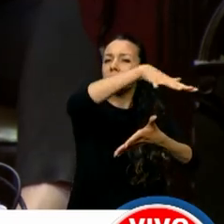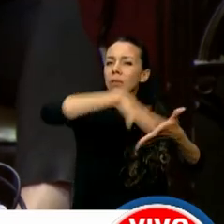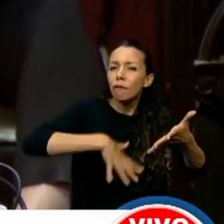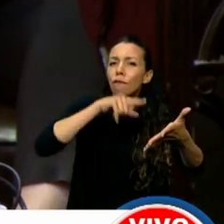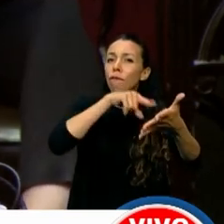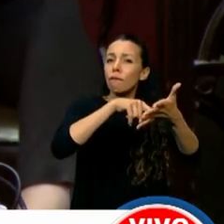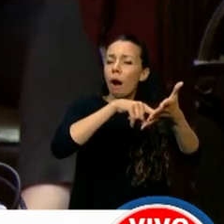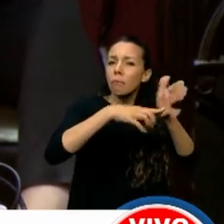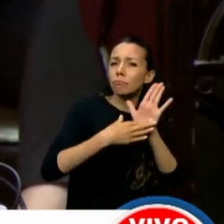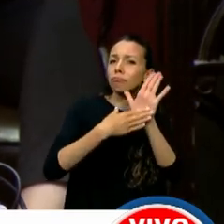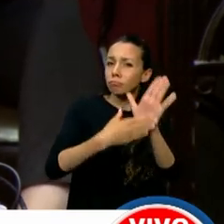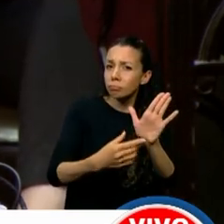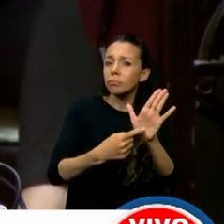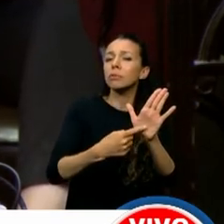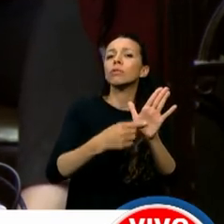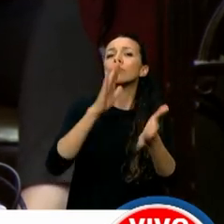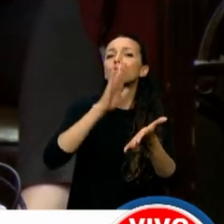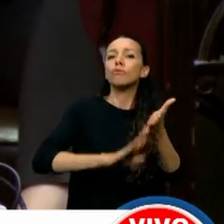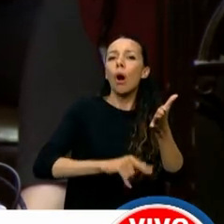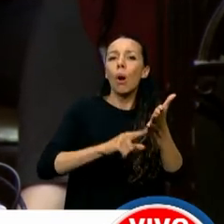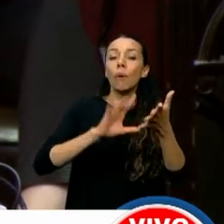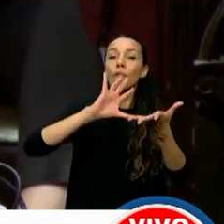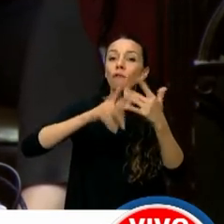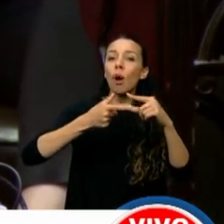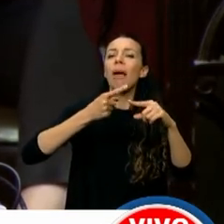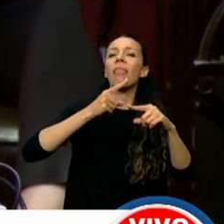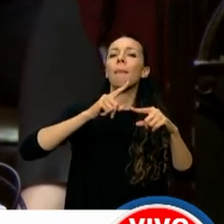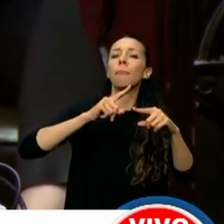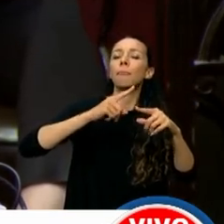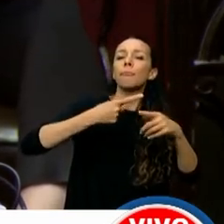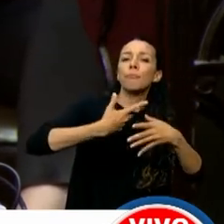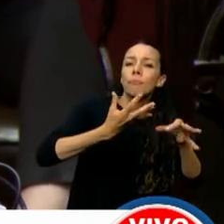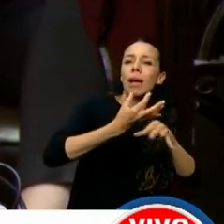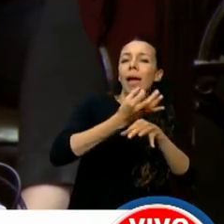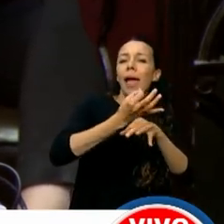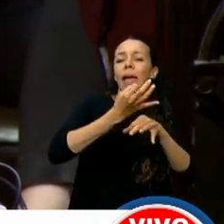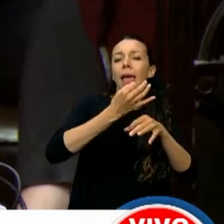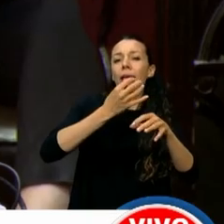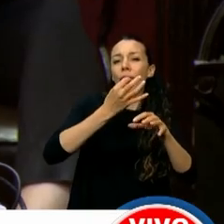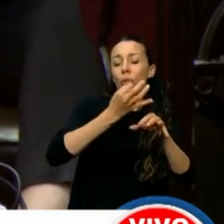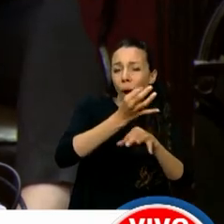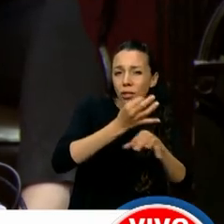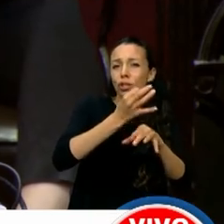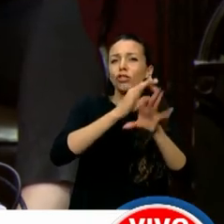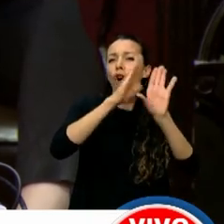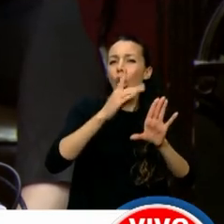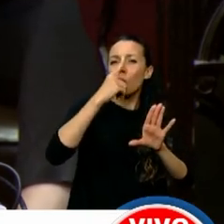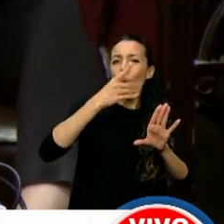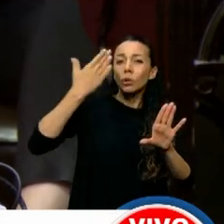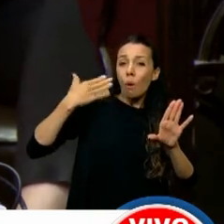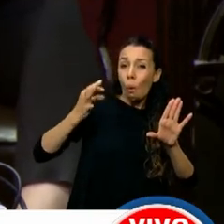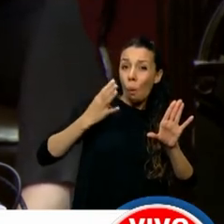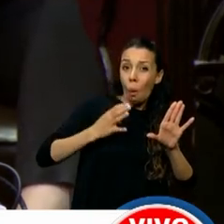de lo que fue la política educativa los últimos cuatro años la verdad que lo que dan cuenta